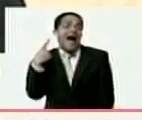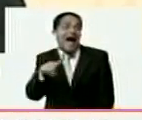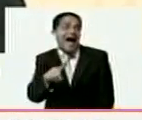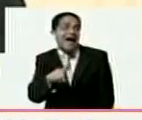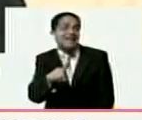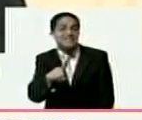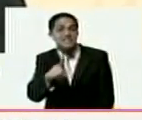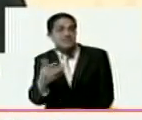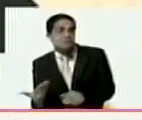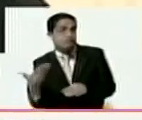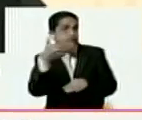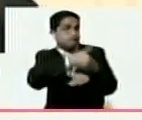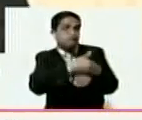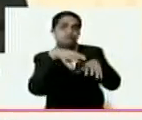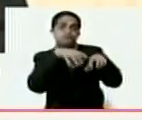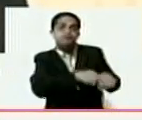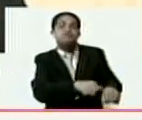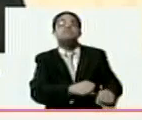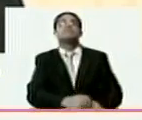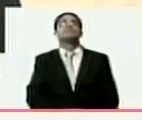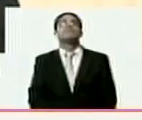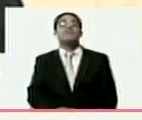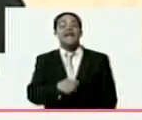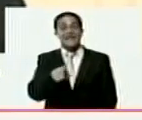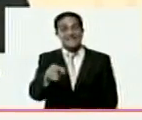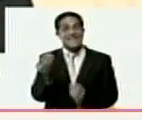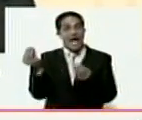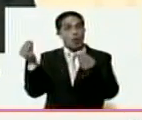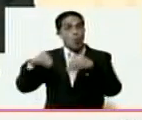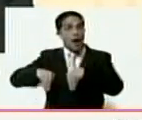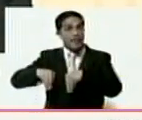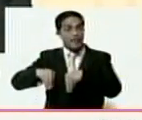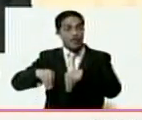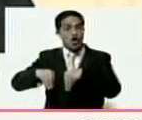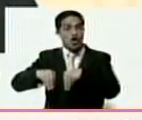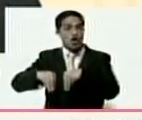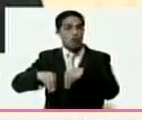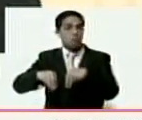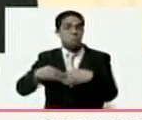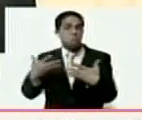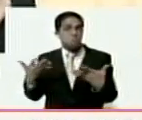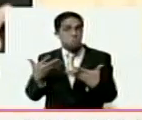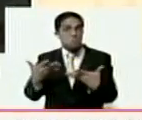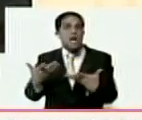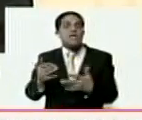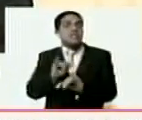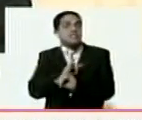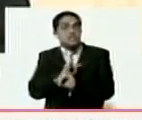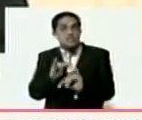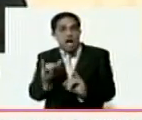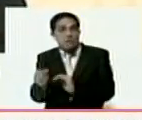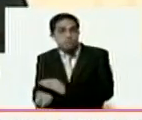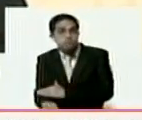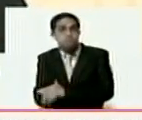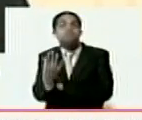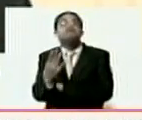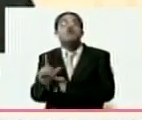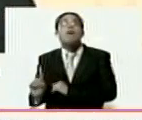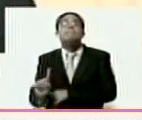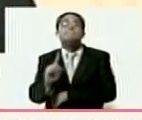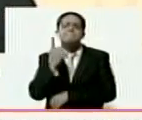extrarregional. Ese tratado que lo han reactivado o activado por primera vez en